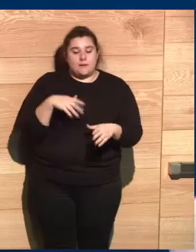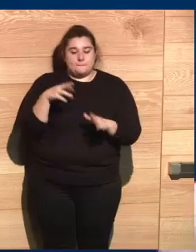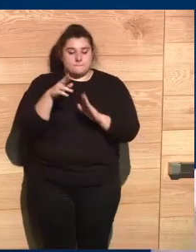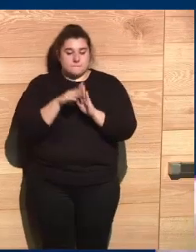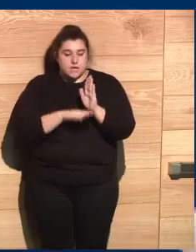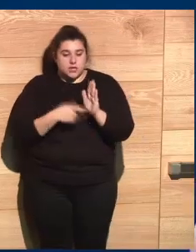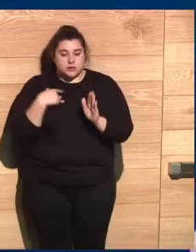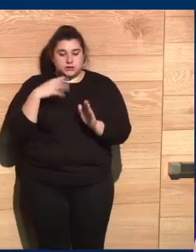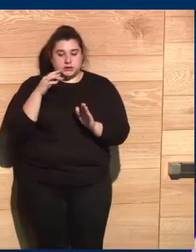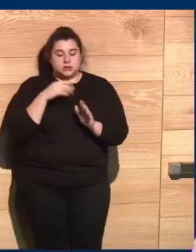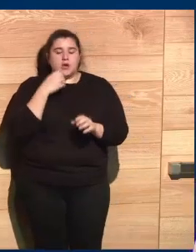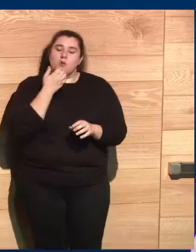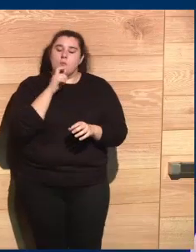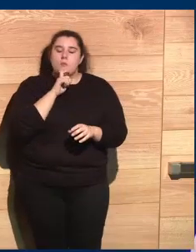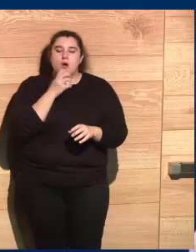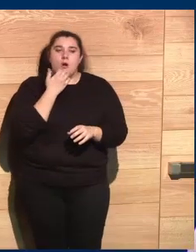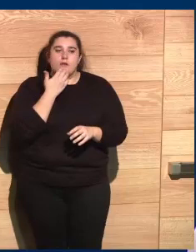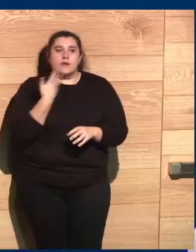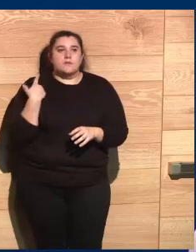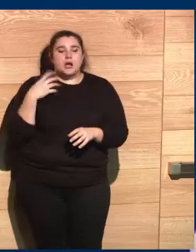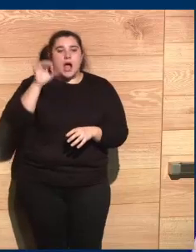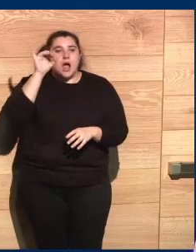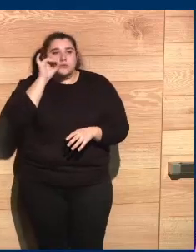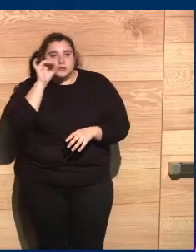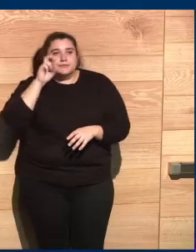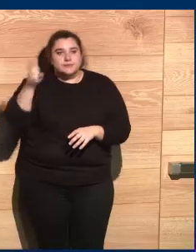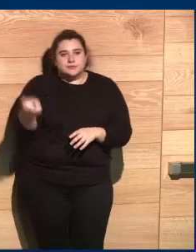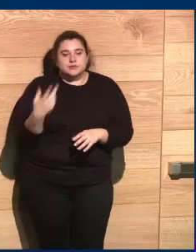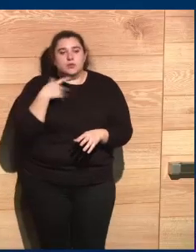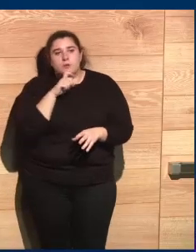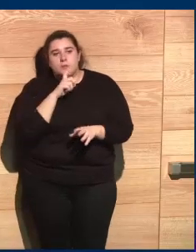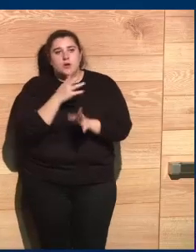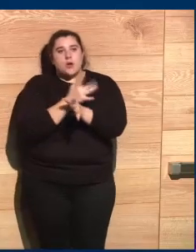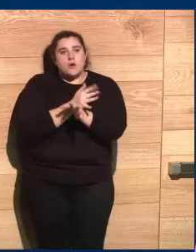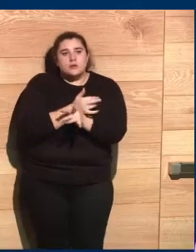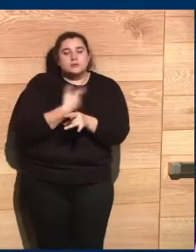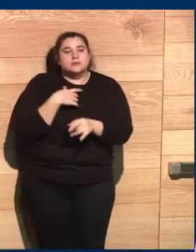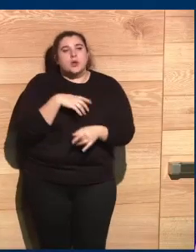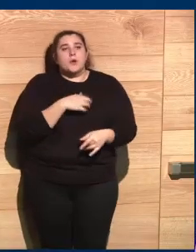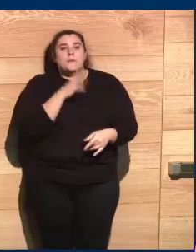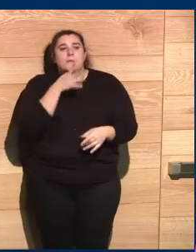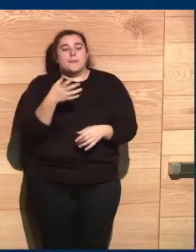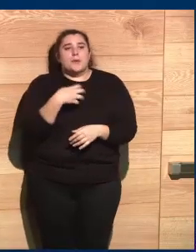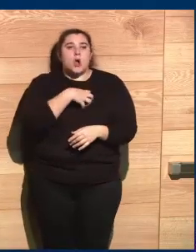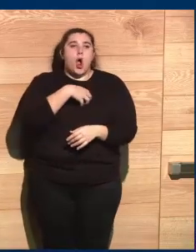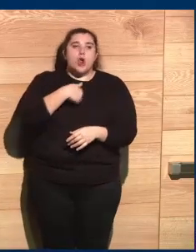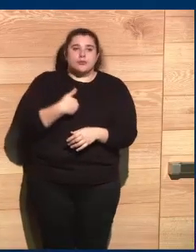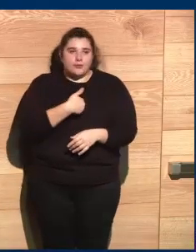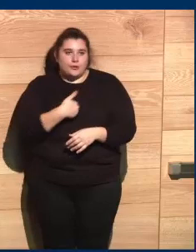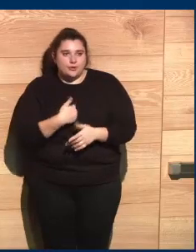Tinder es un juego, que Instagram es un juego, pero en realidad parte de sus mecánicas son de juego, ¿no? Son de juego de rol. Tú creas tu personaje en Tinder,